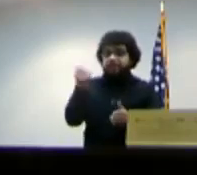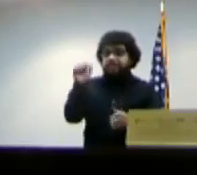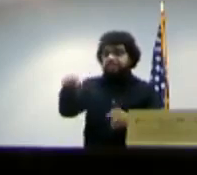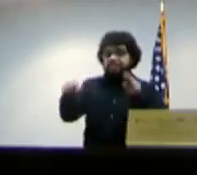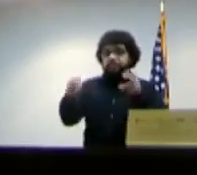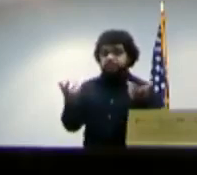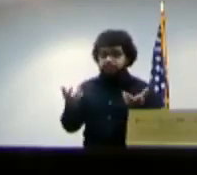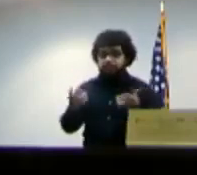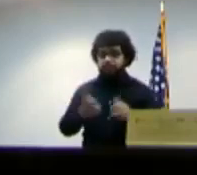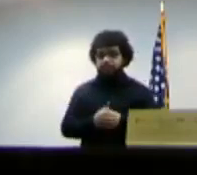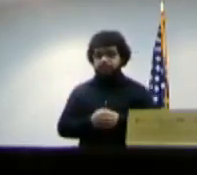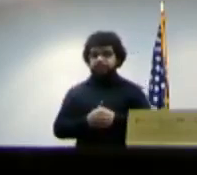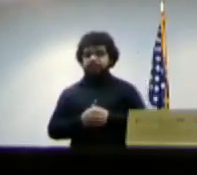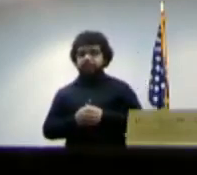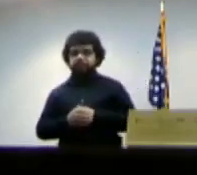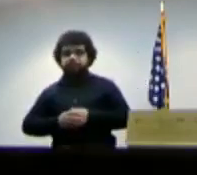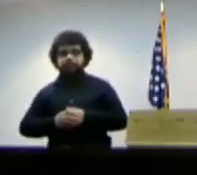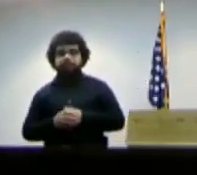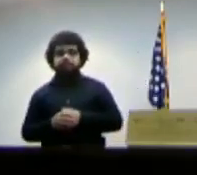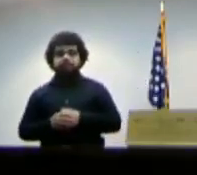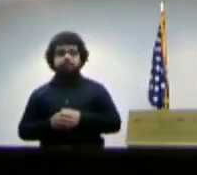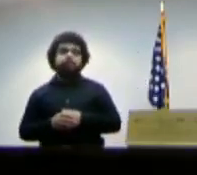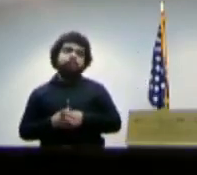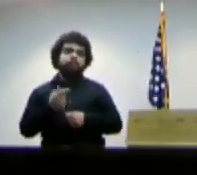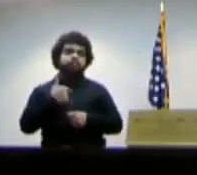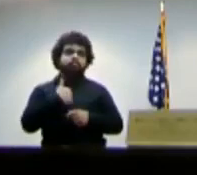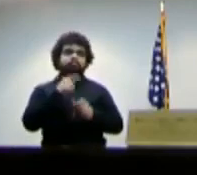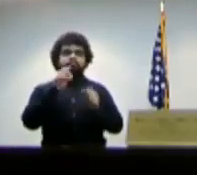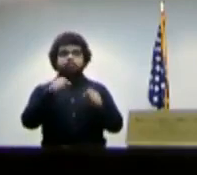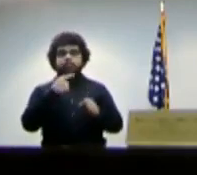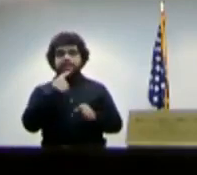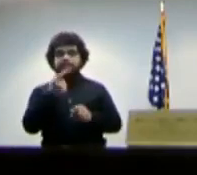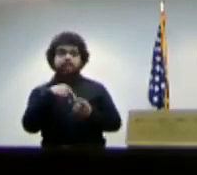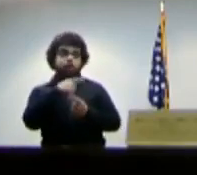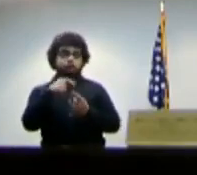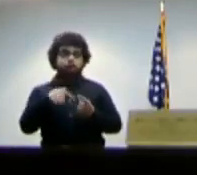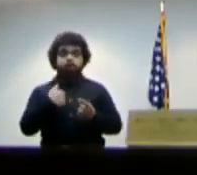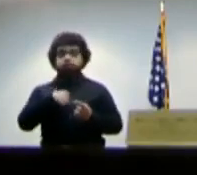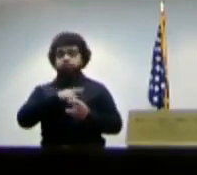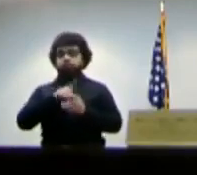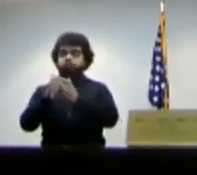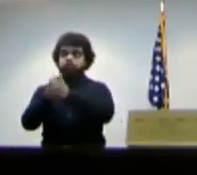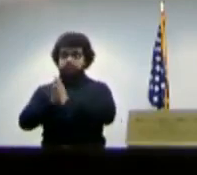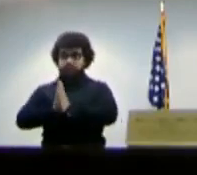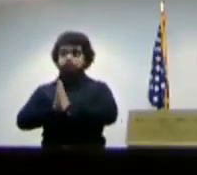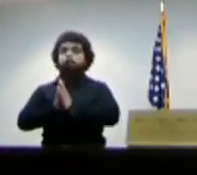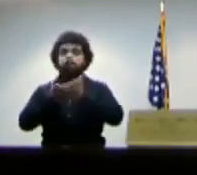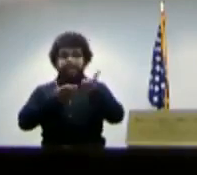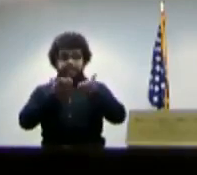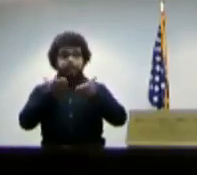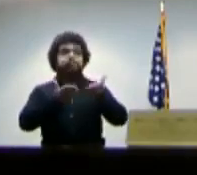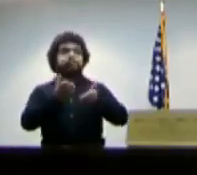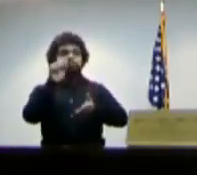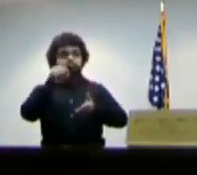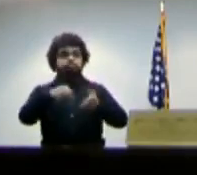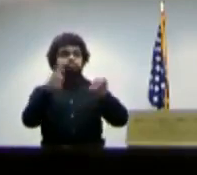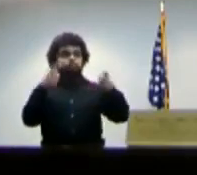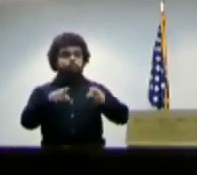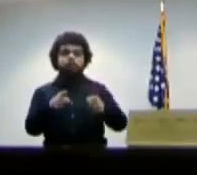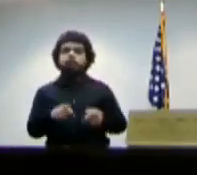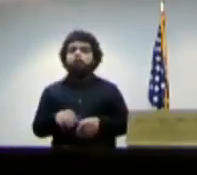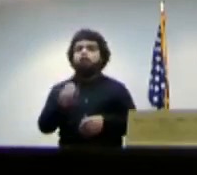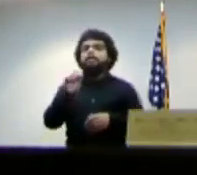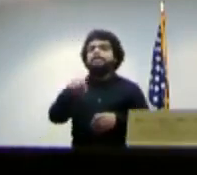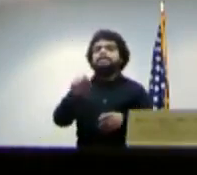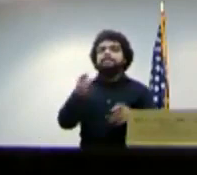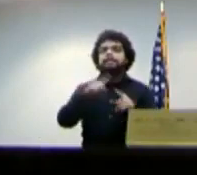Bueno, nosotros lo que sí podemos decir es que cuando lo hemos solicitado, pues sí recibimos el servicio. Por eso, pero nosotros... no hay un